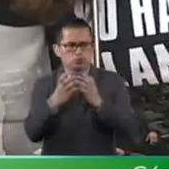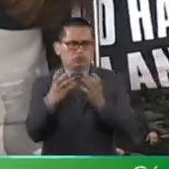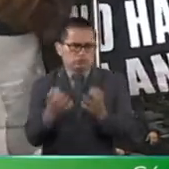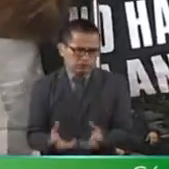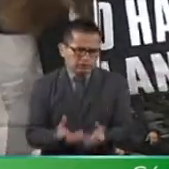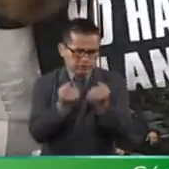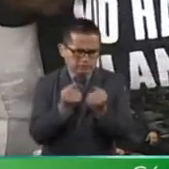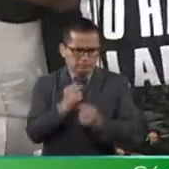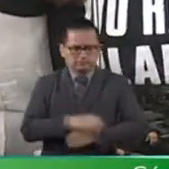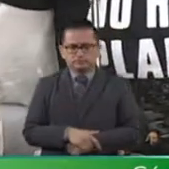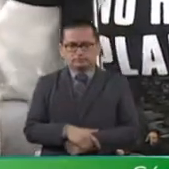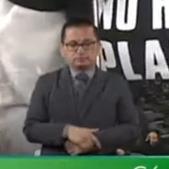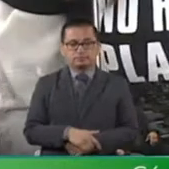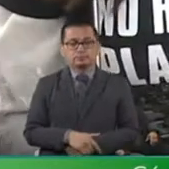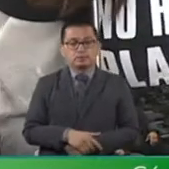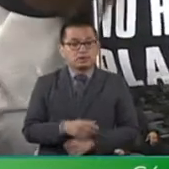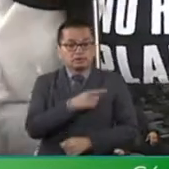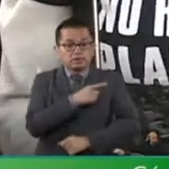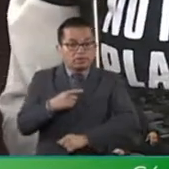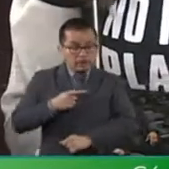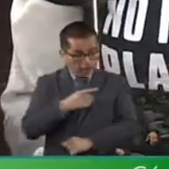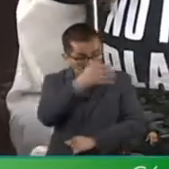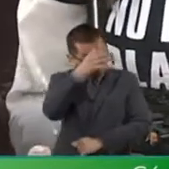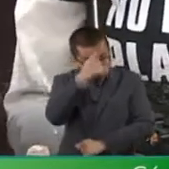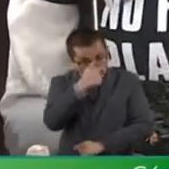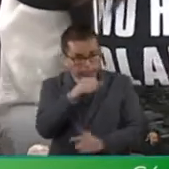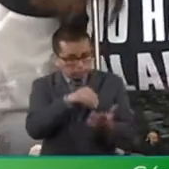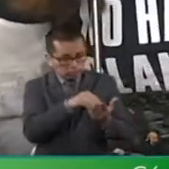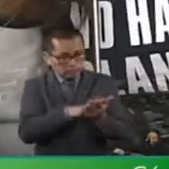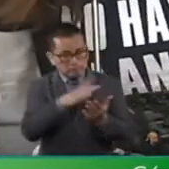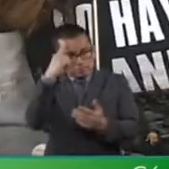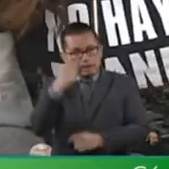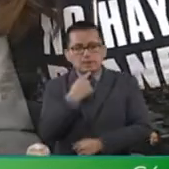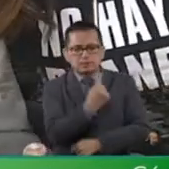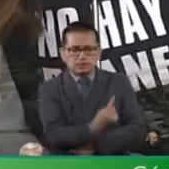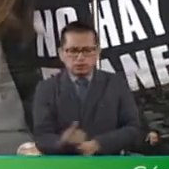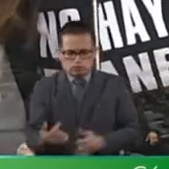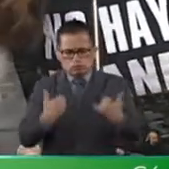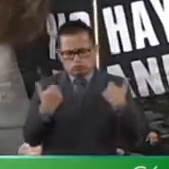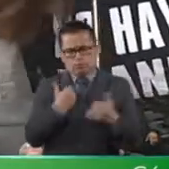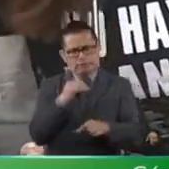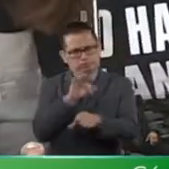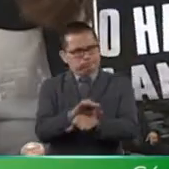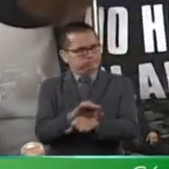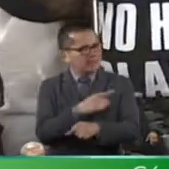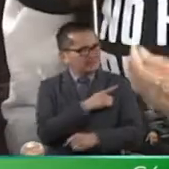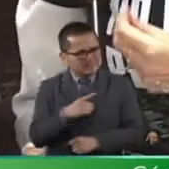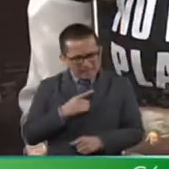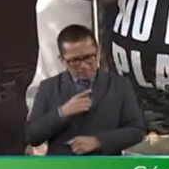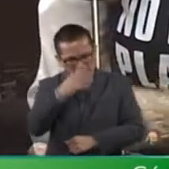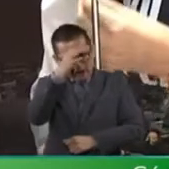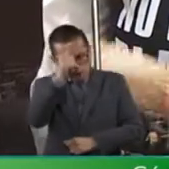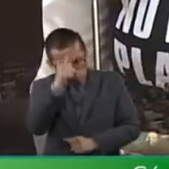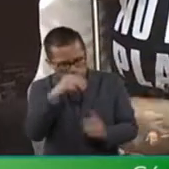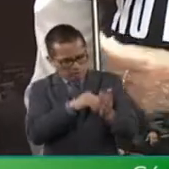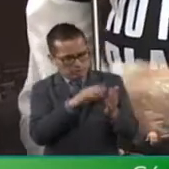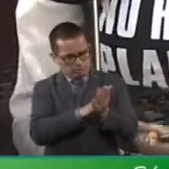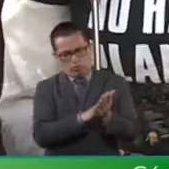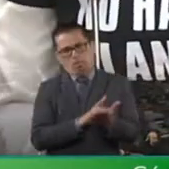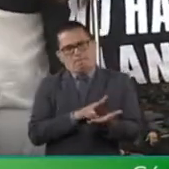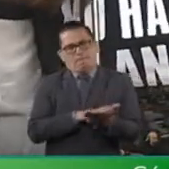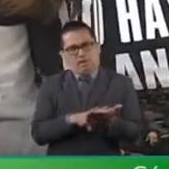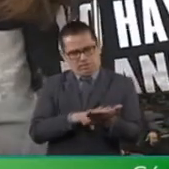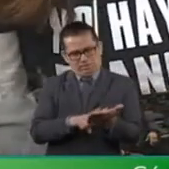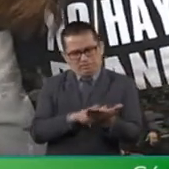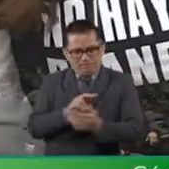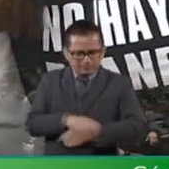por la niñez y por las juventudes, un gran acuerdo verde. Desde aquí queremos convocarlos, desde aquí, compañeras,